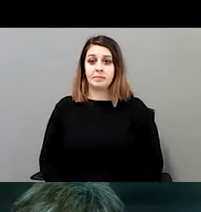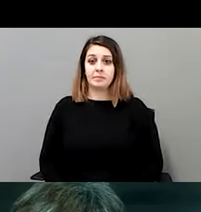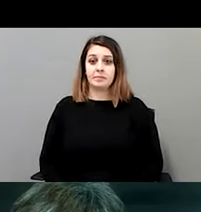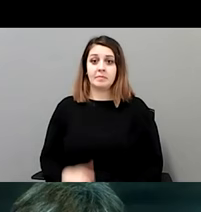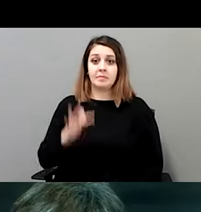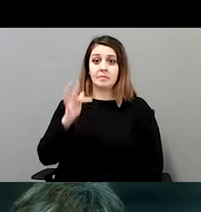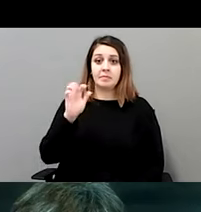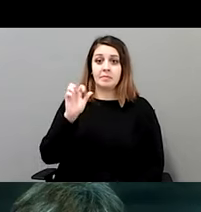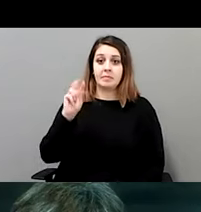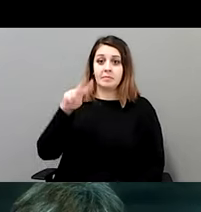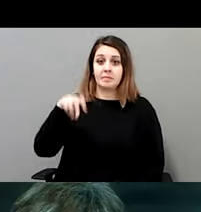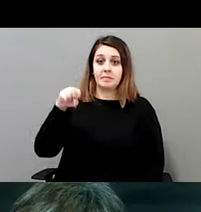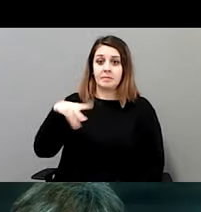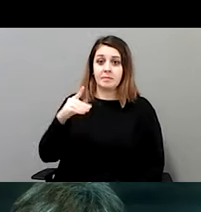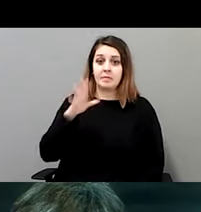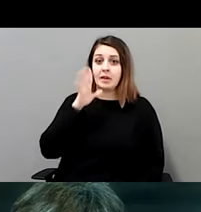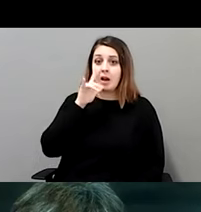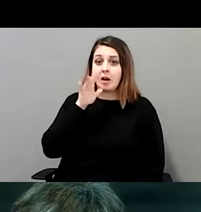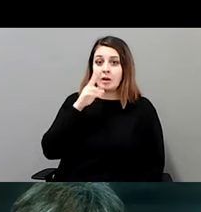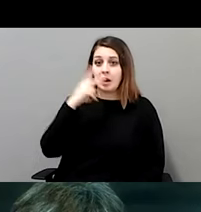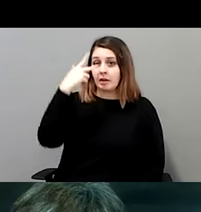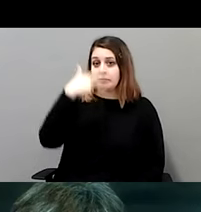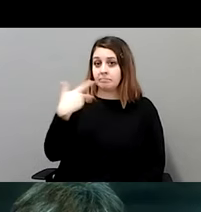Fernanda, no se te ve la cámara ahora.